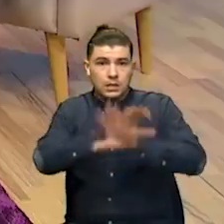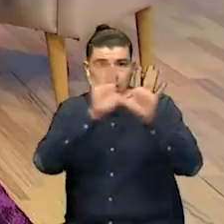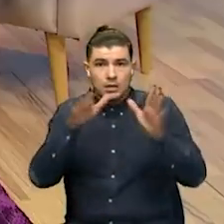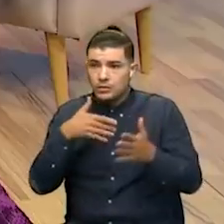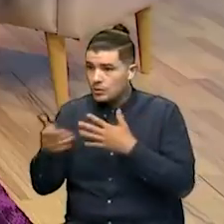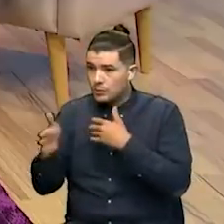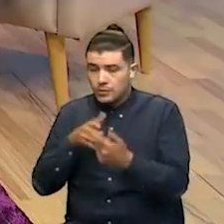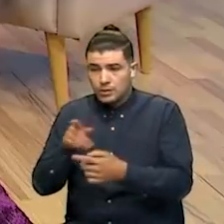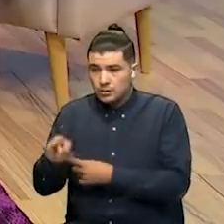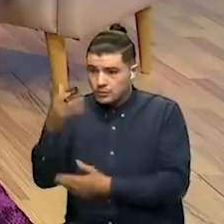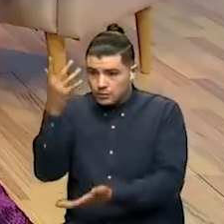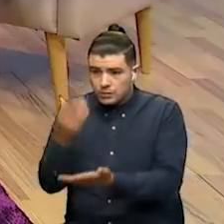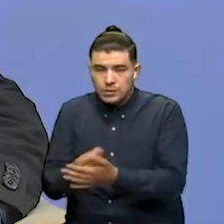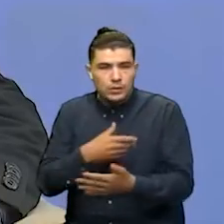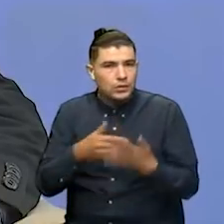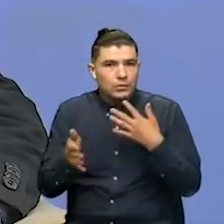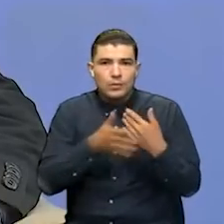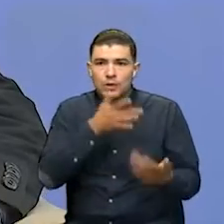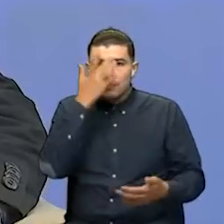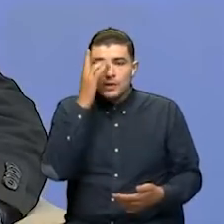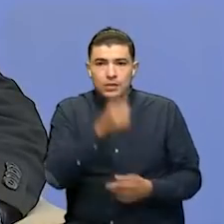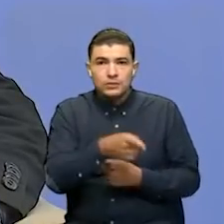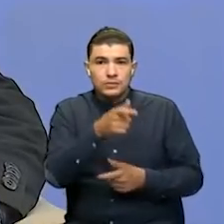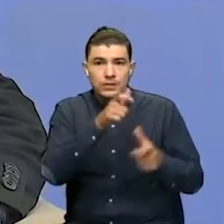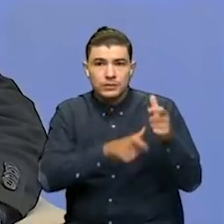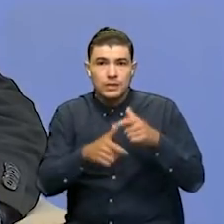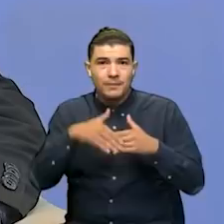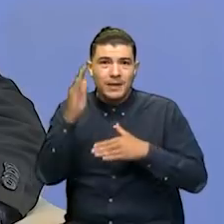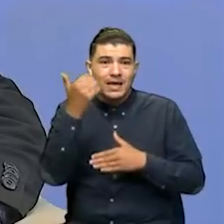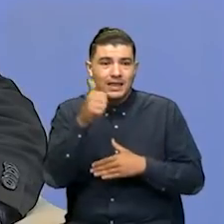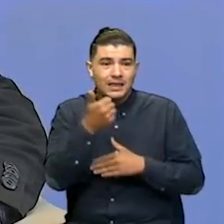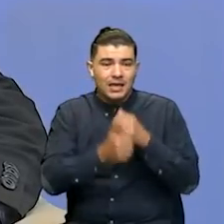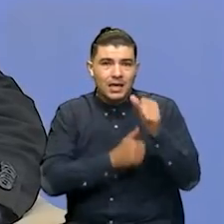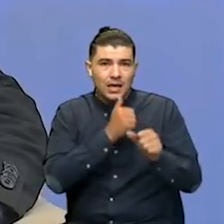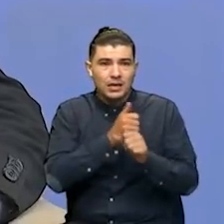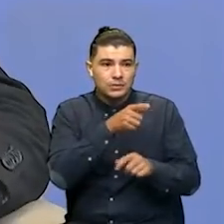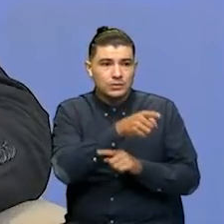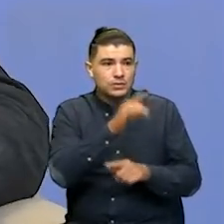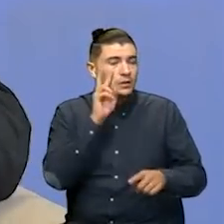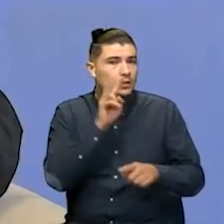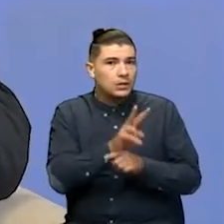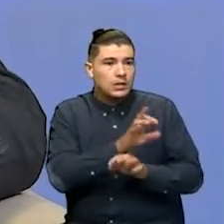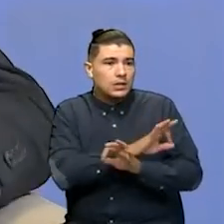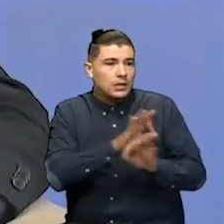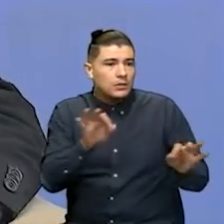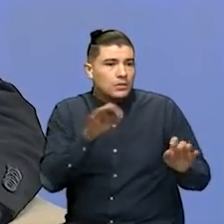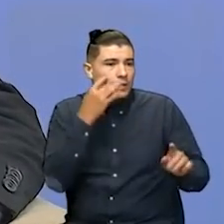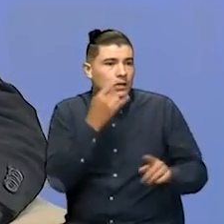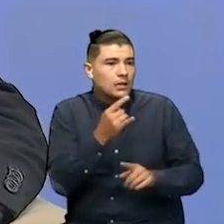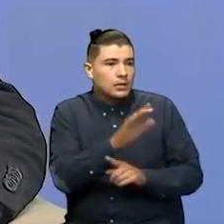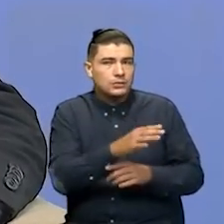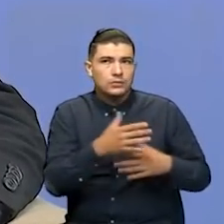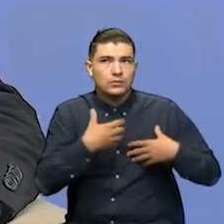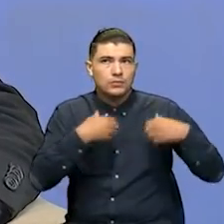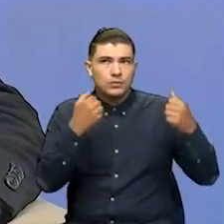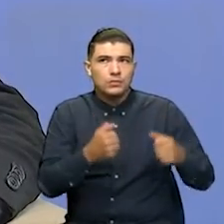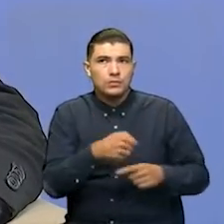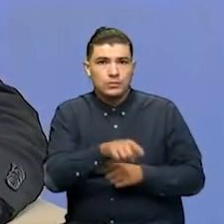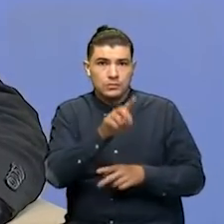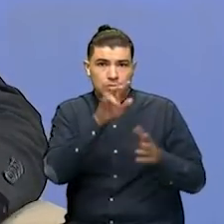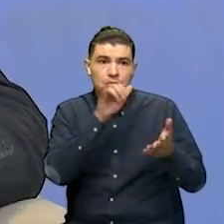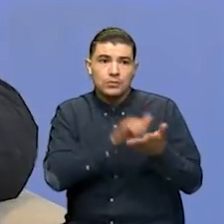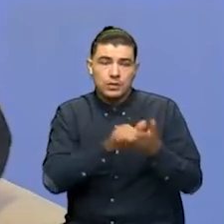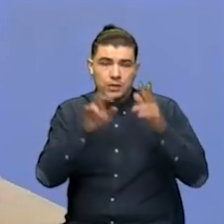invasión? Así sea invasión, porque ellos duraron más de 10 años sin interesarse por su bien. Entonces, en